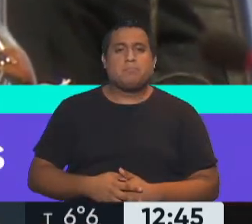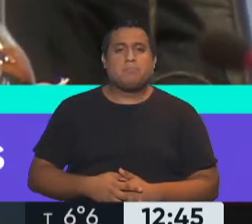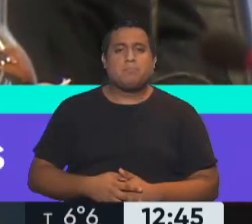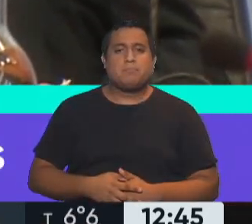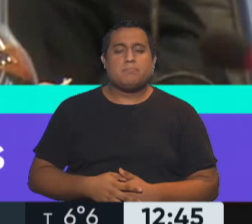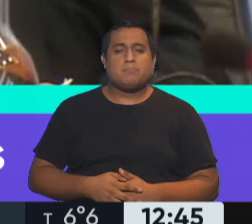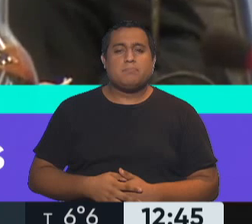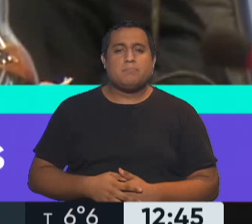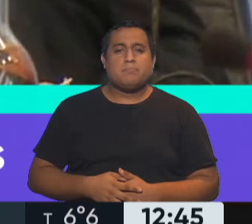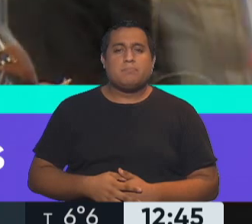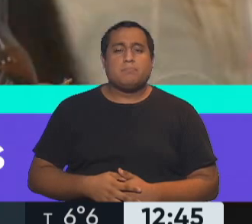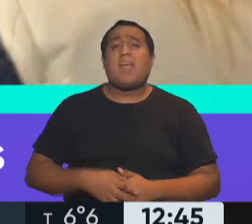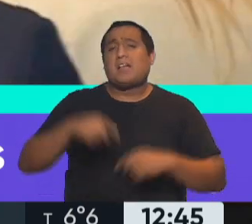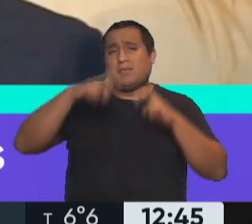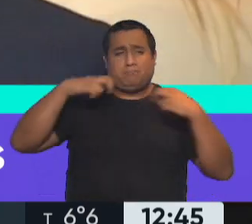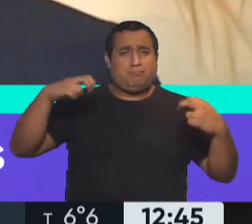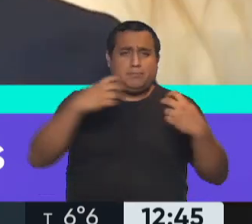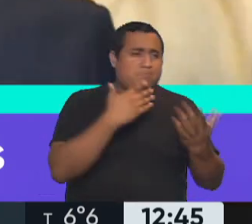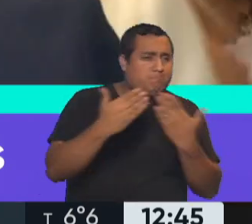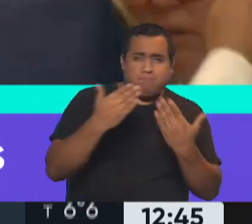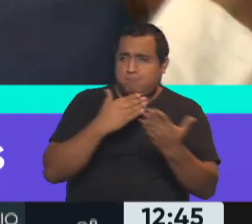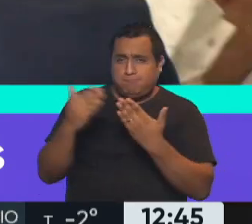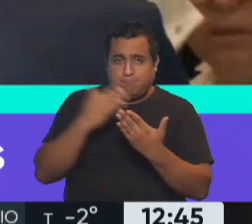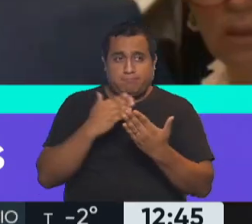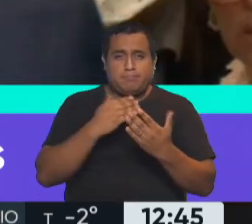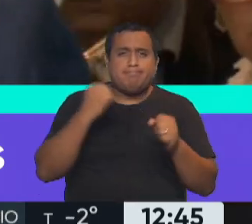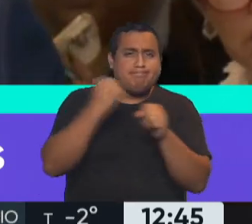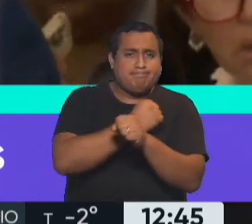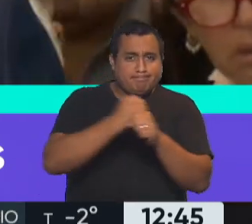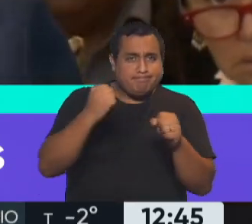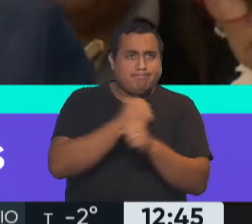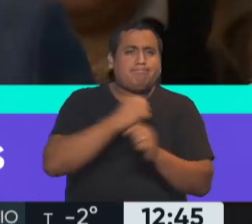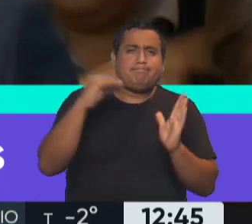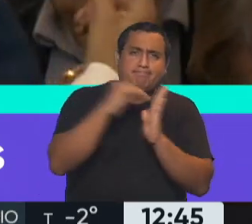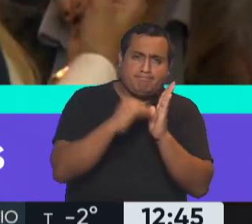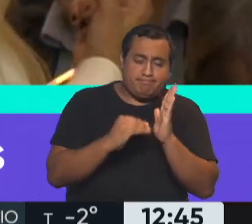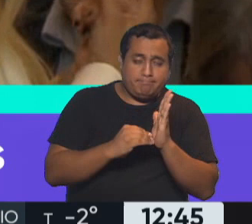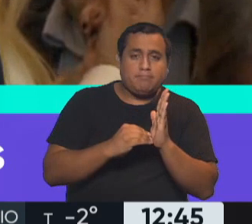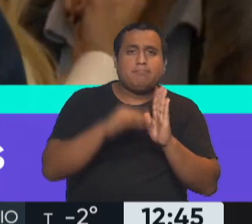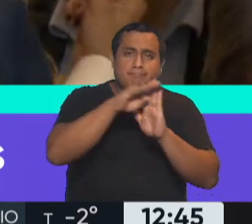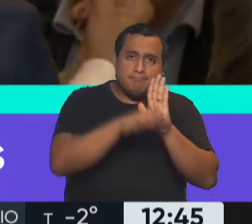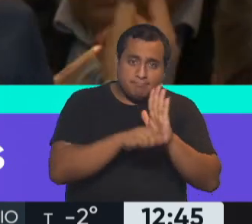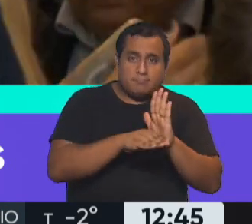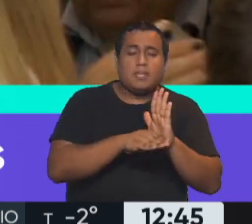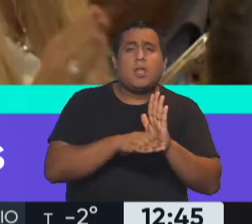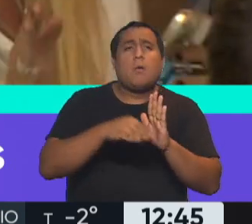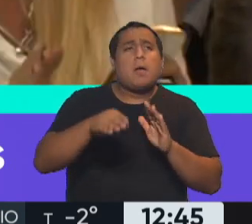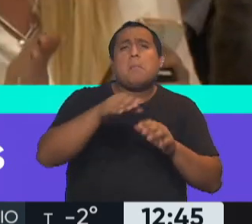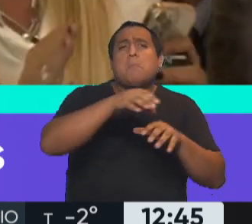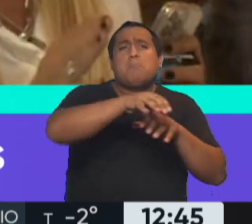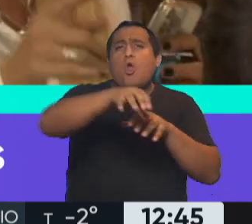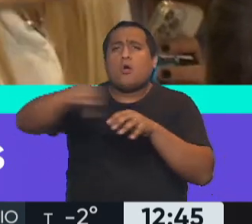Dale. Donde se conversa y se legisla. Vamos a ser recibidos por varios frentes, por varios presidentes de